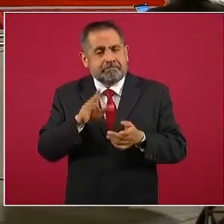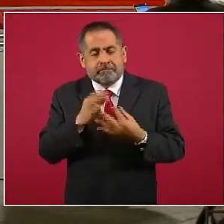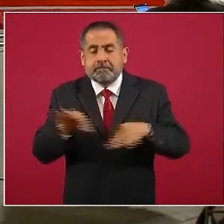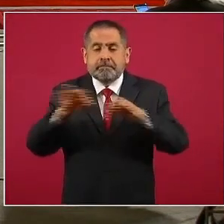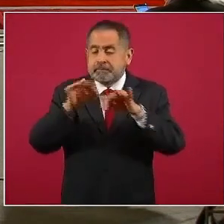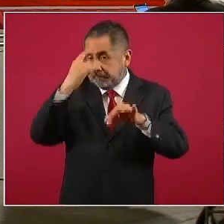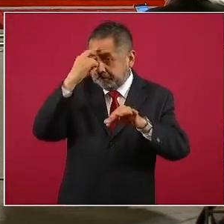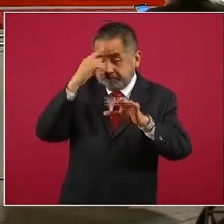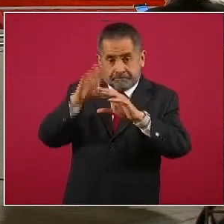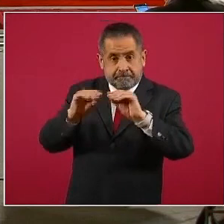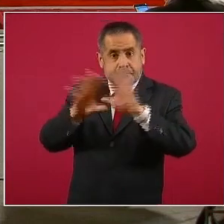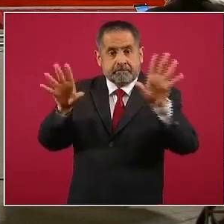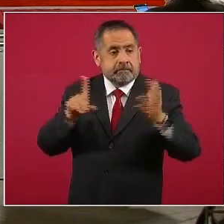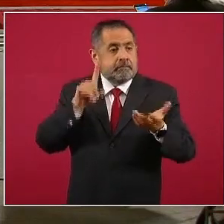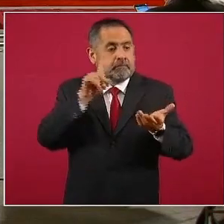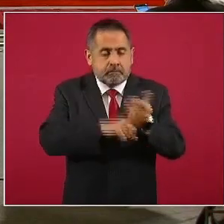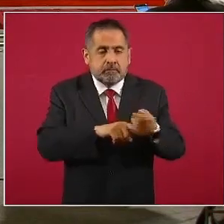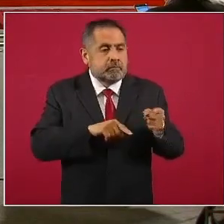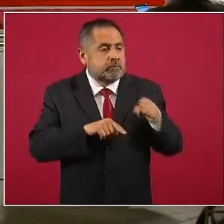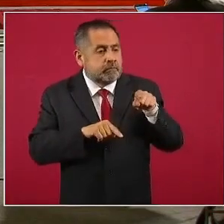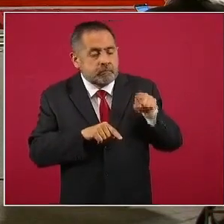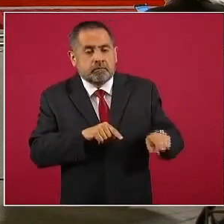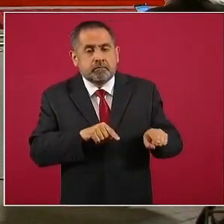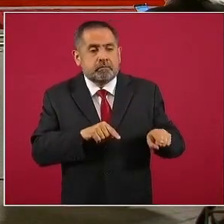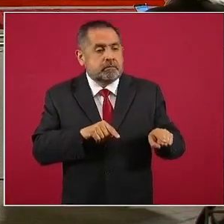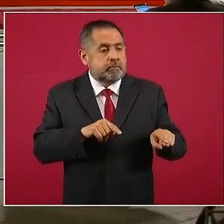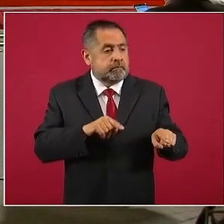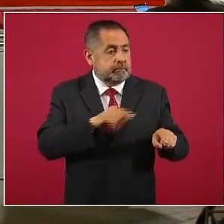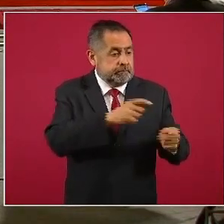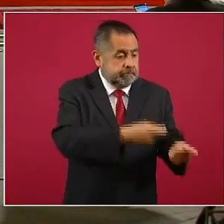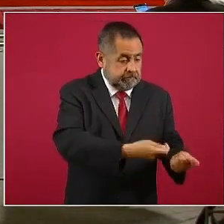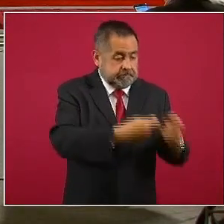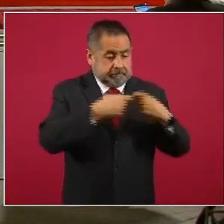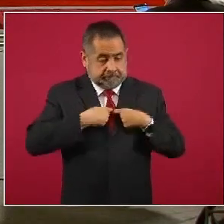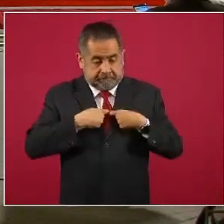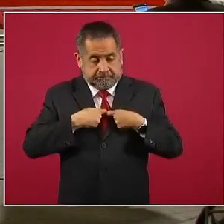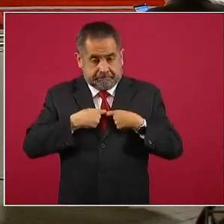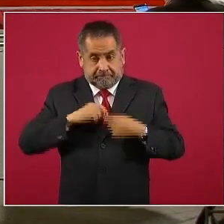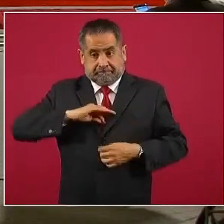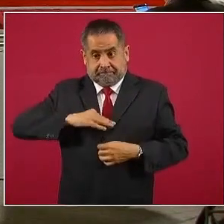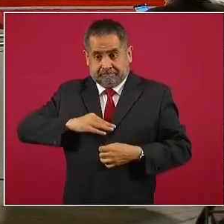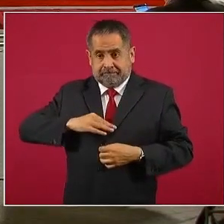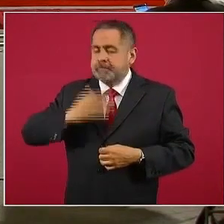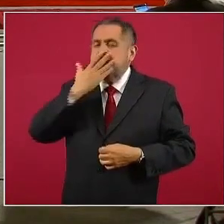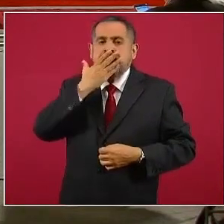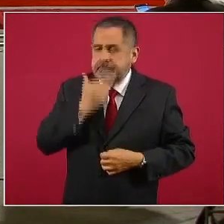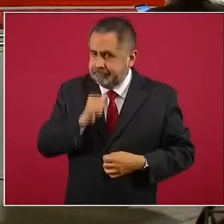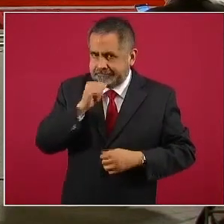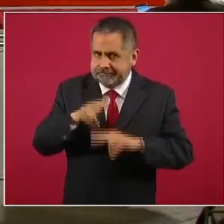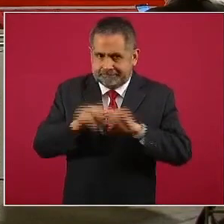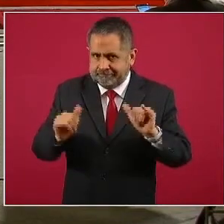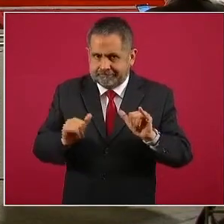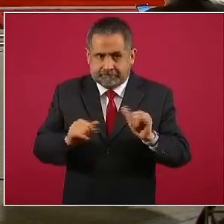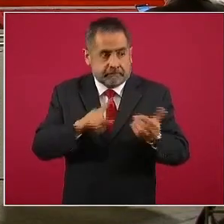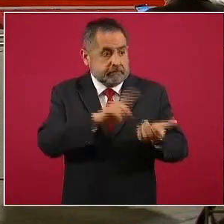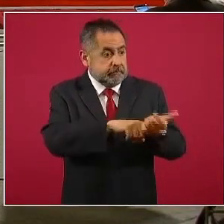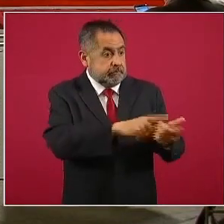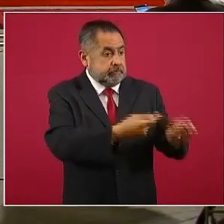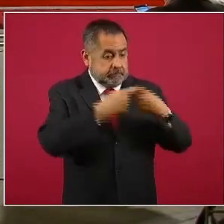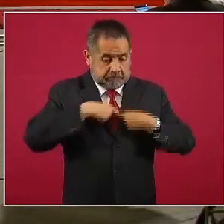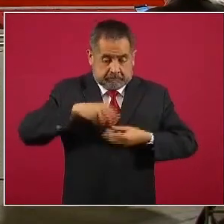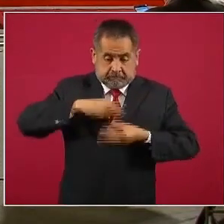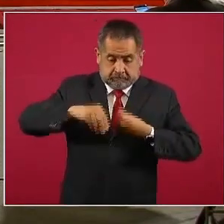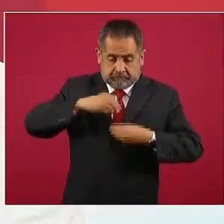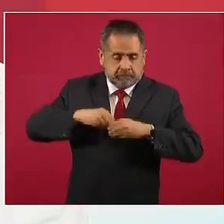tener claro que no es posible que la vacuna genere infección. No se trata de los genes que hagan que